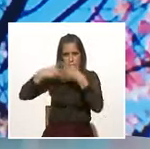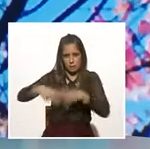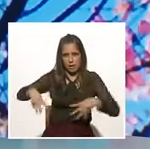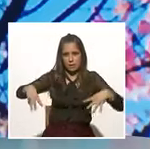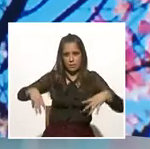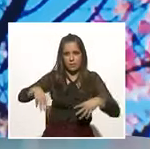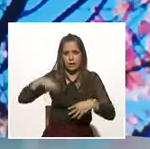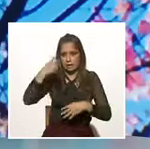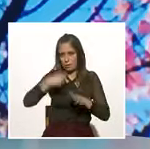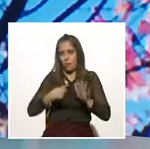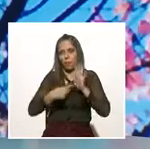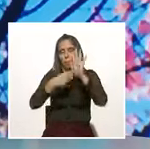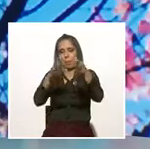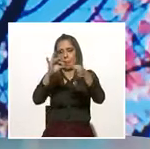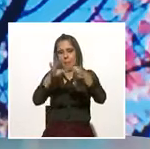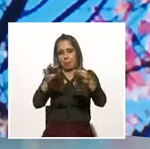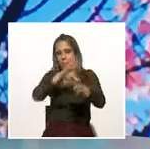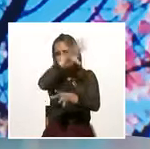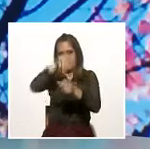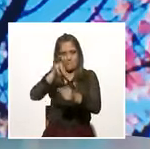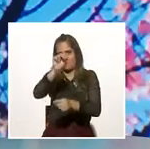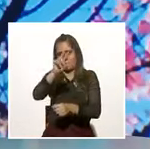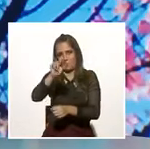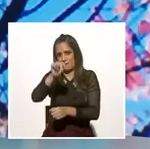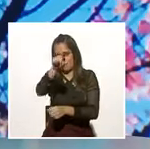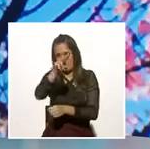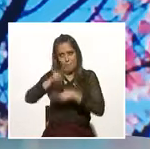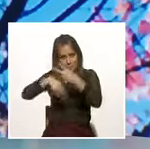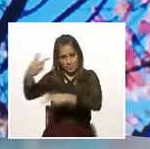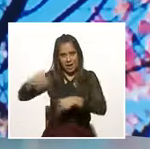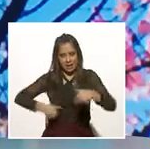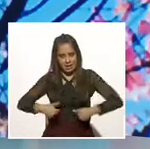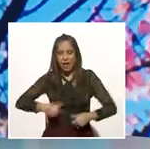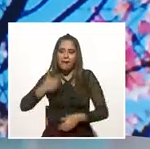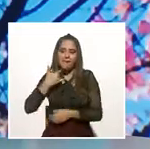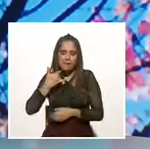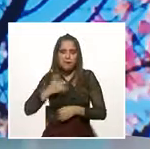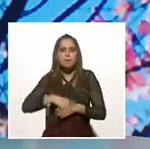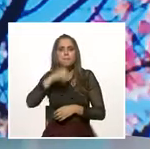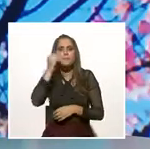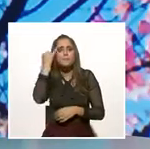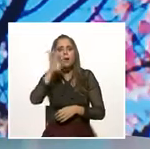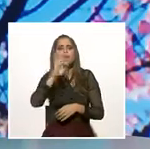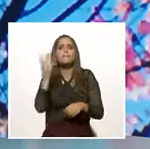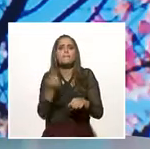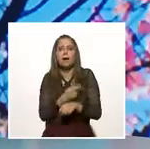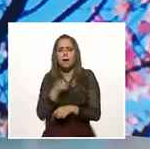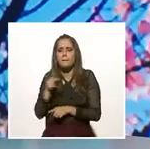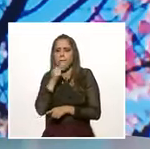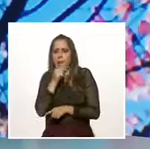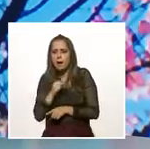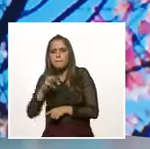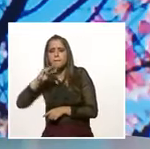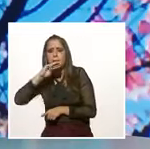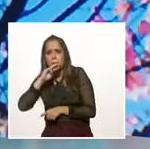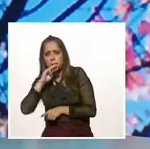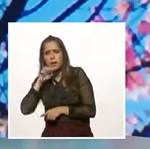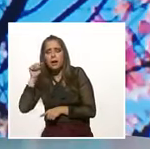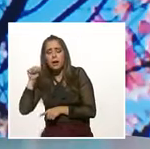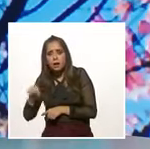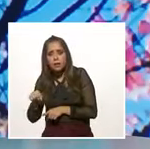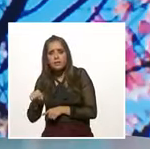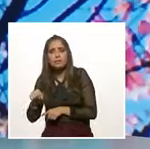no voy a spoilearlo porque la tienen que ver, pero es esto de qué pasa cuando son los padres y las madres los que